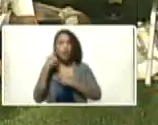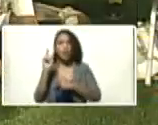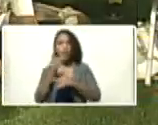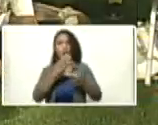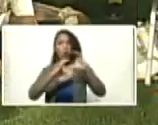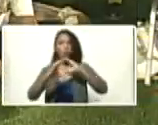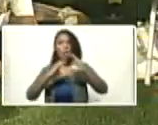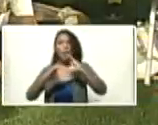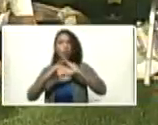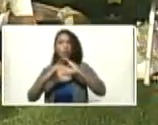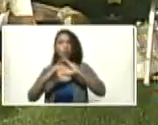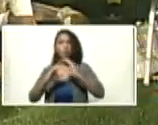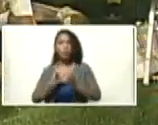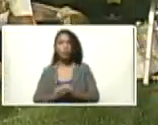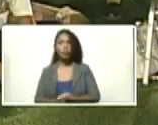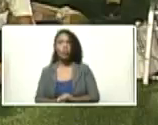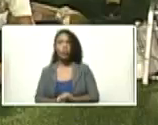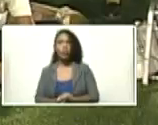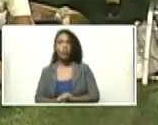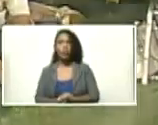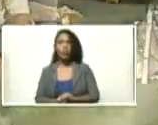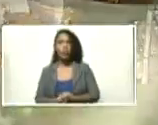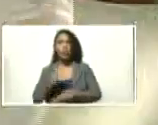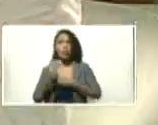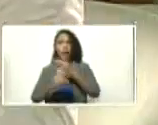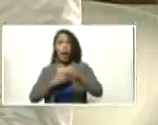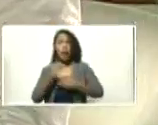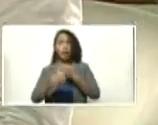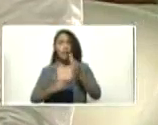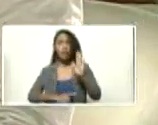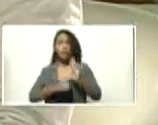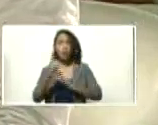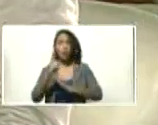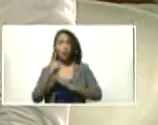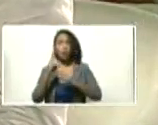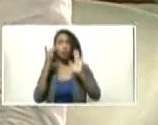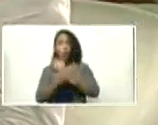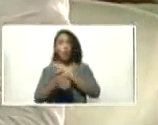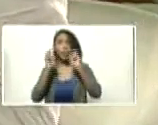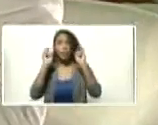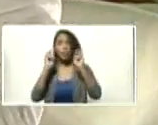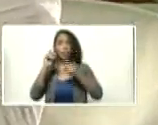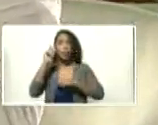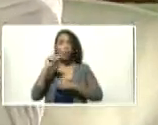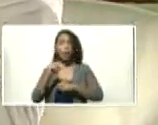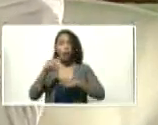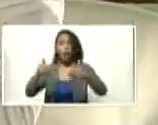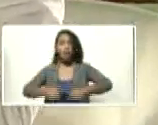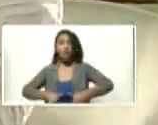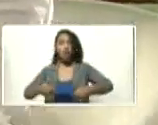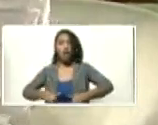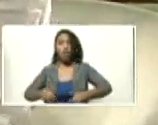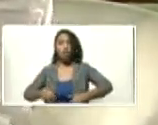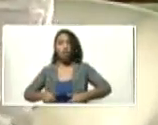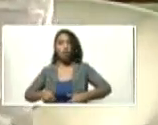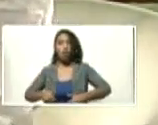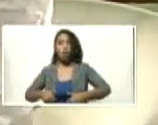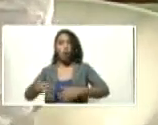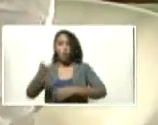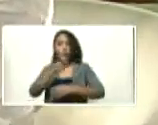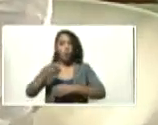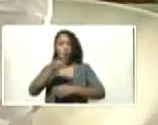publicaciones, un índice de audiovisuales que se hayan desarrollado sobre este tema, y también un esfuerzo de búsqueda